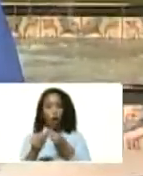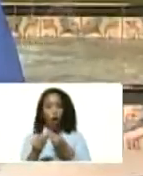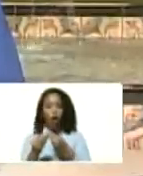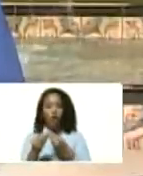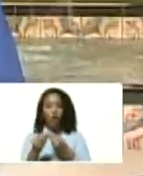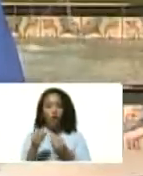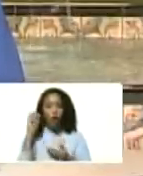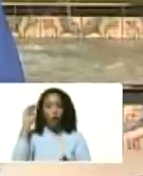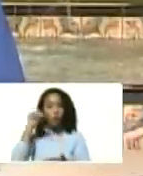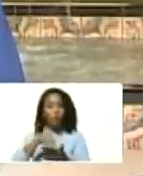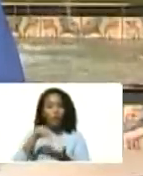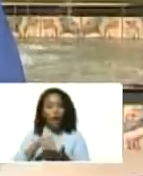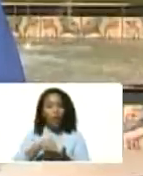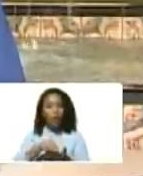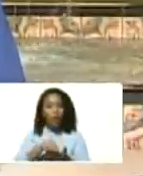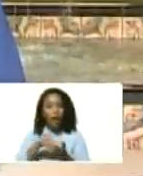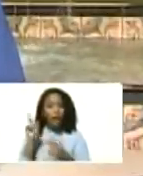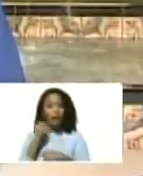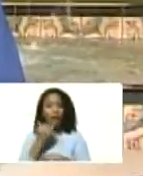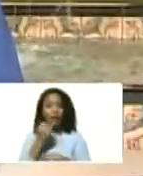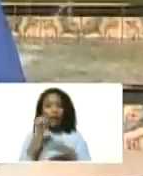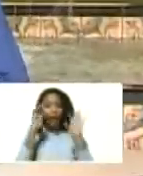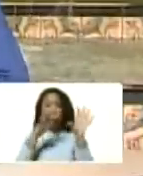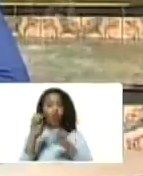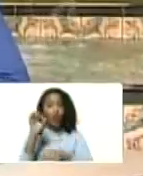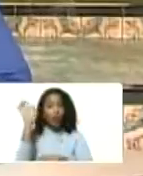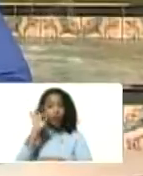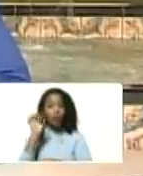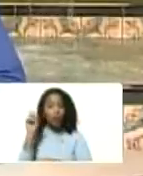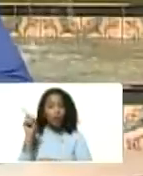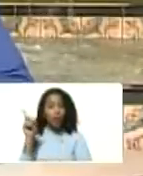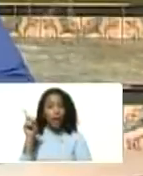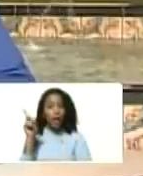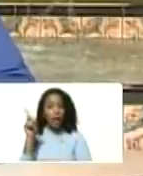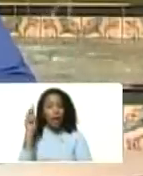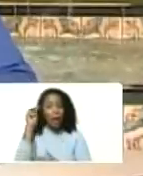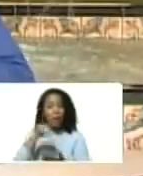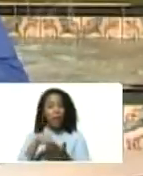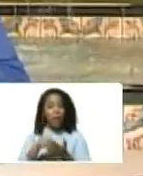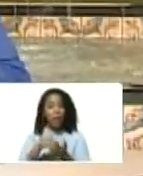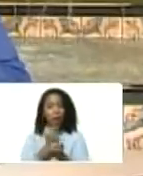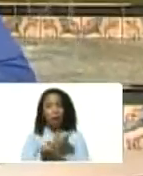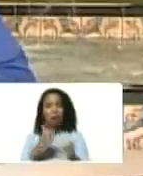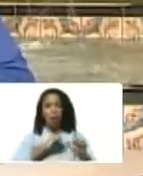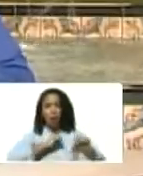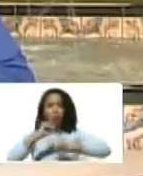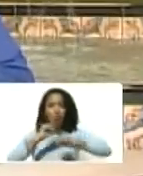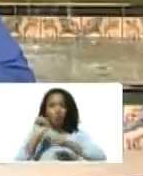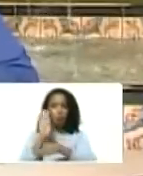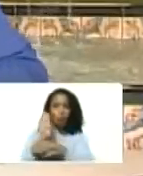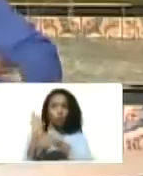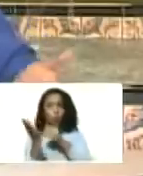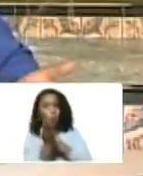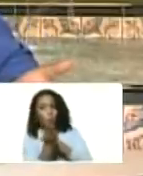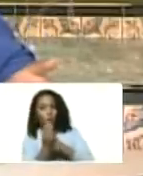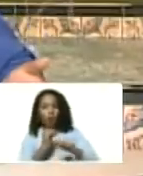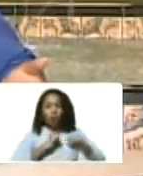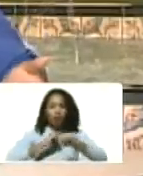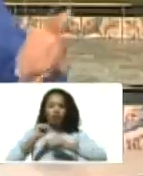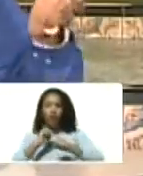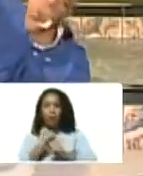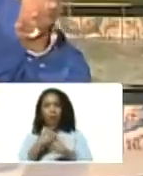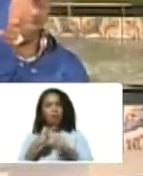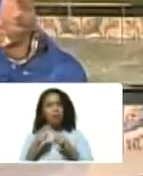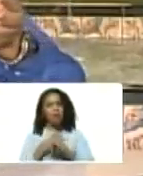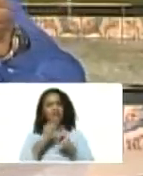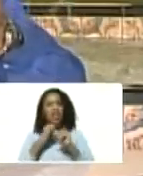esto rodríguez estuvo el 90% de la gente se movió libre cuidándose protegiéndose pero feliz